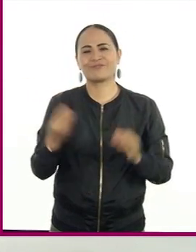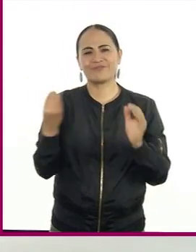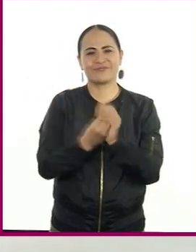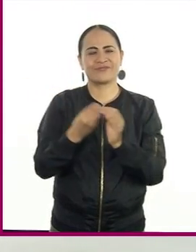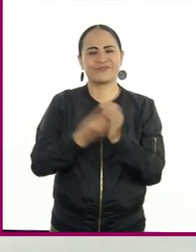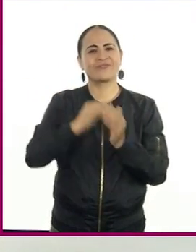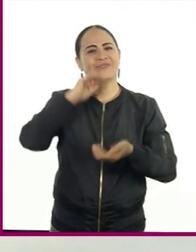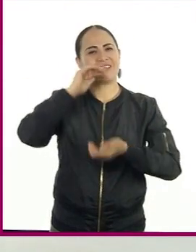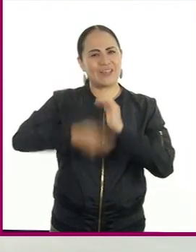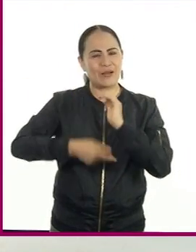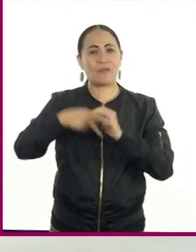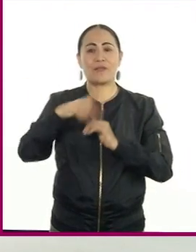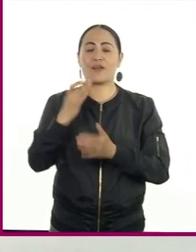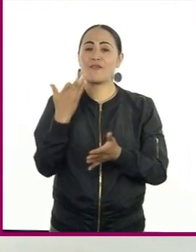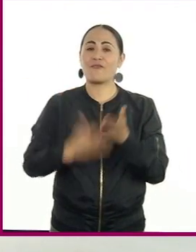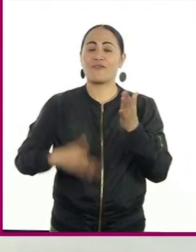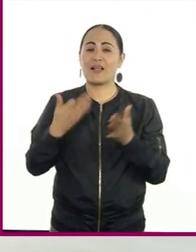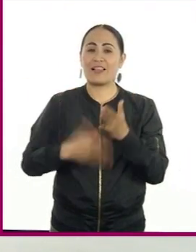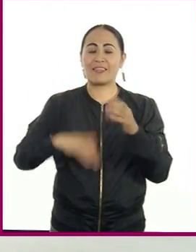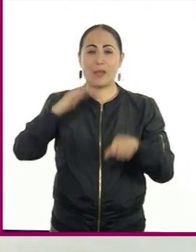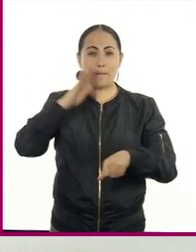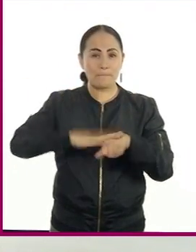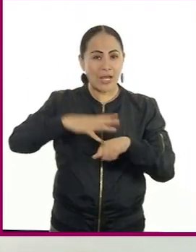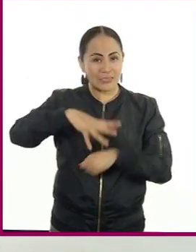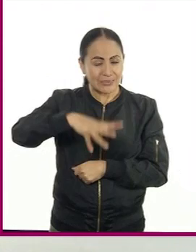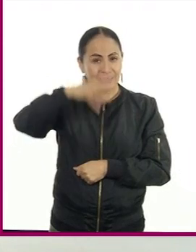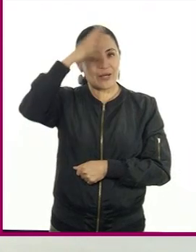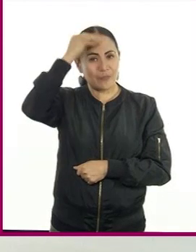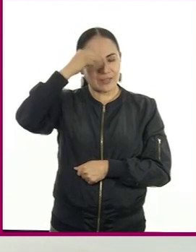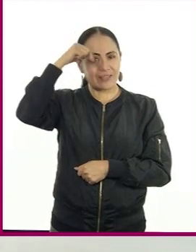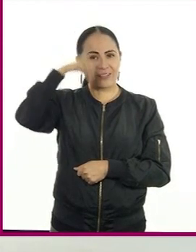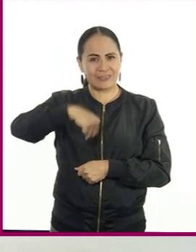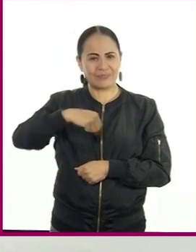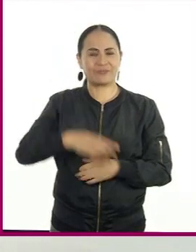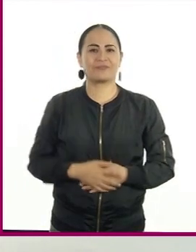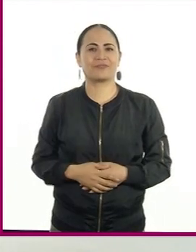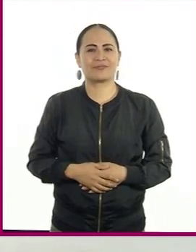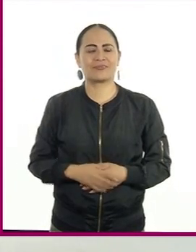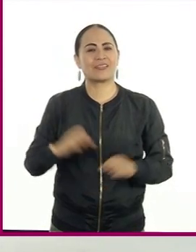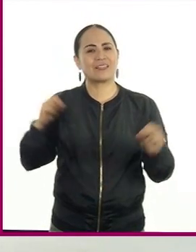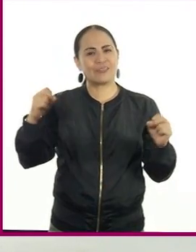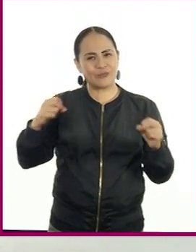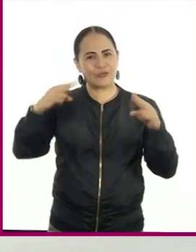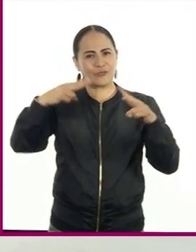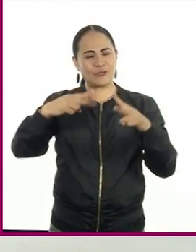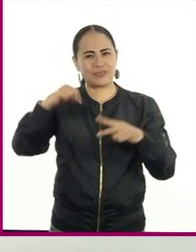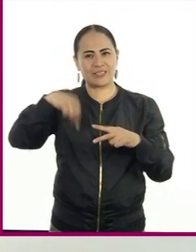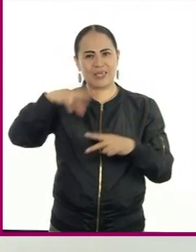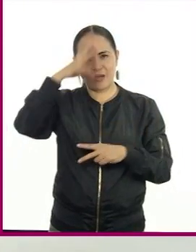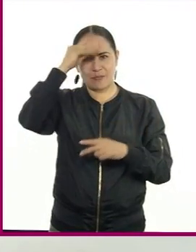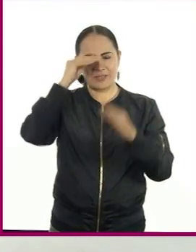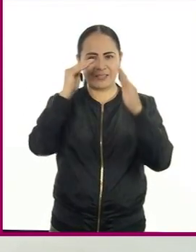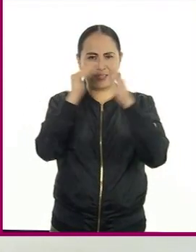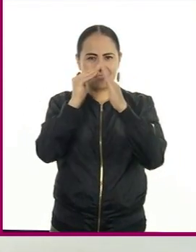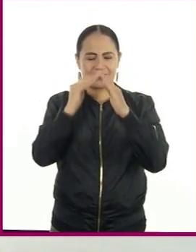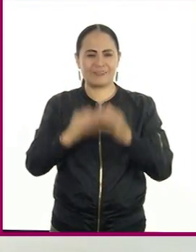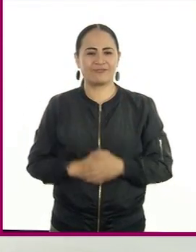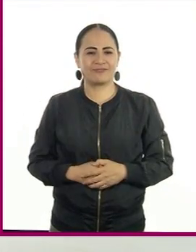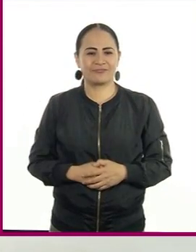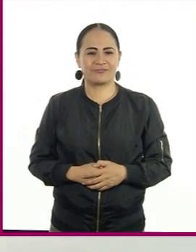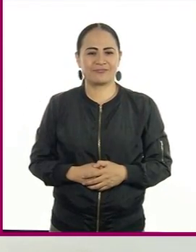Terminamos, pero aún nos queda mucho por explorar y descubrir. Así que nos vemos pronto en Aprende en Casa.